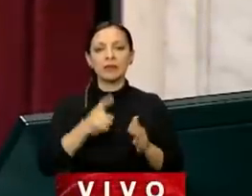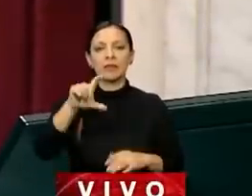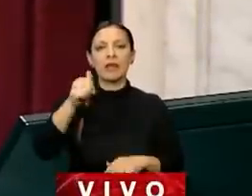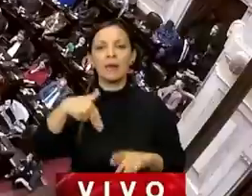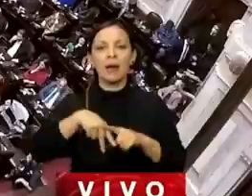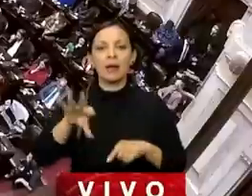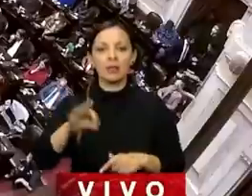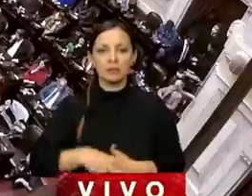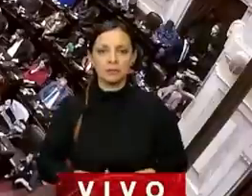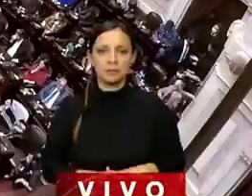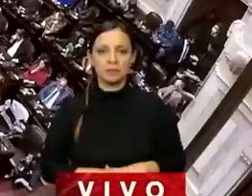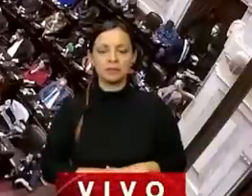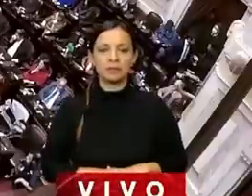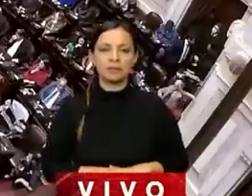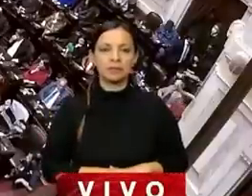Camaño.